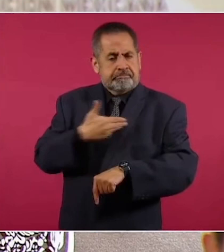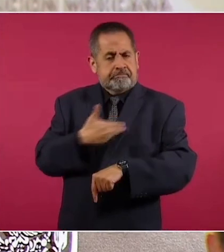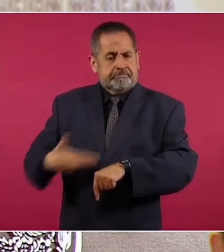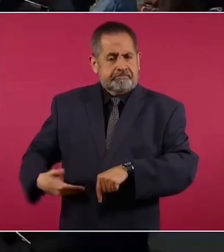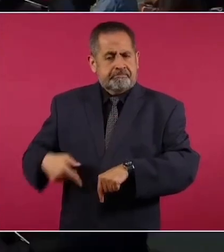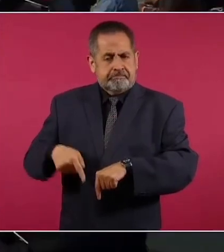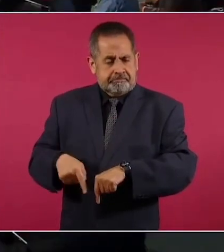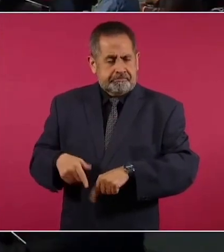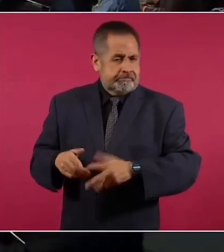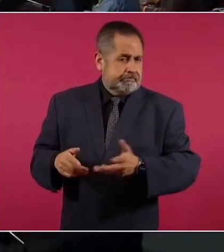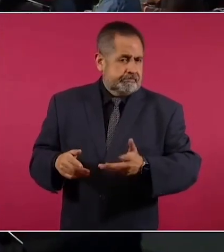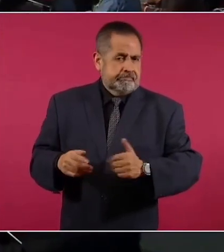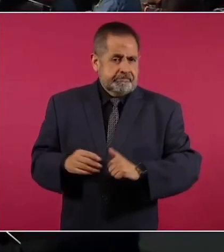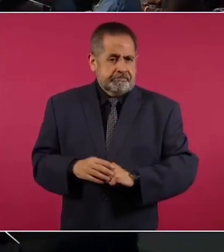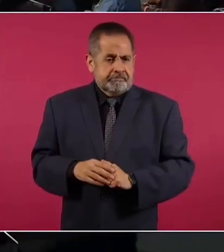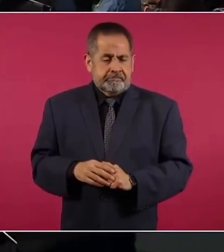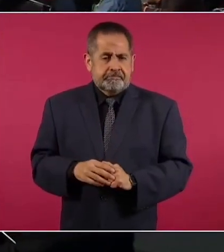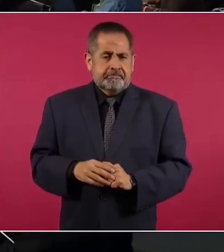para